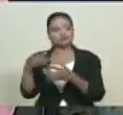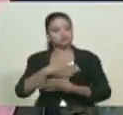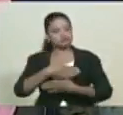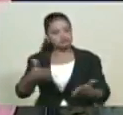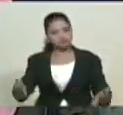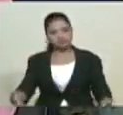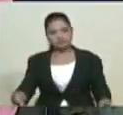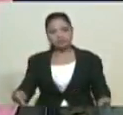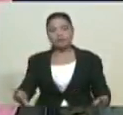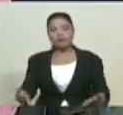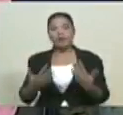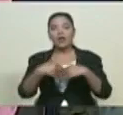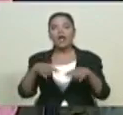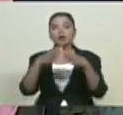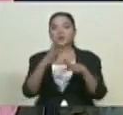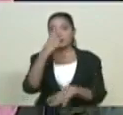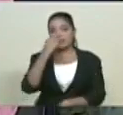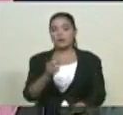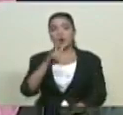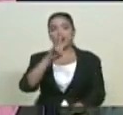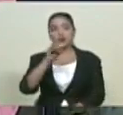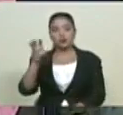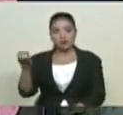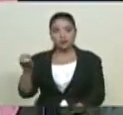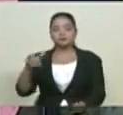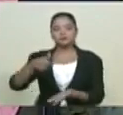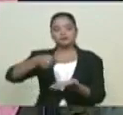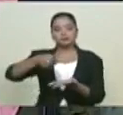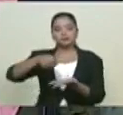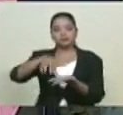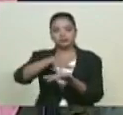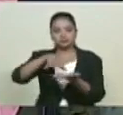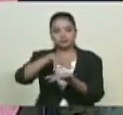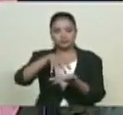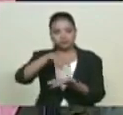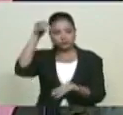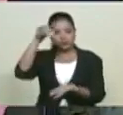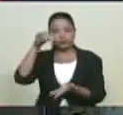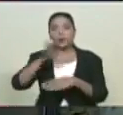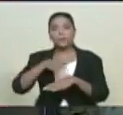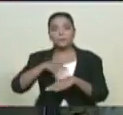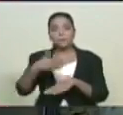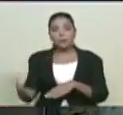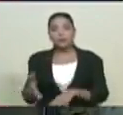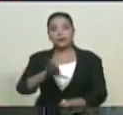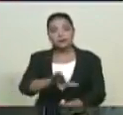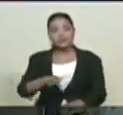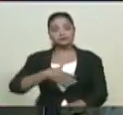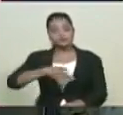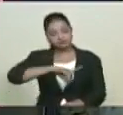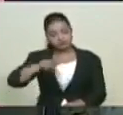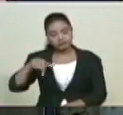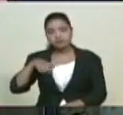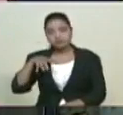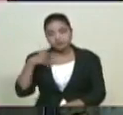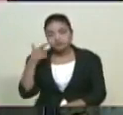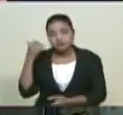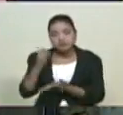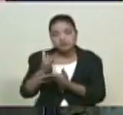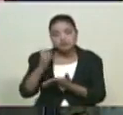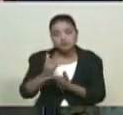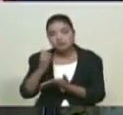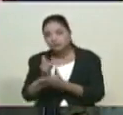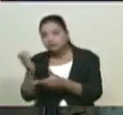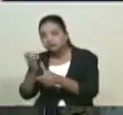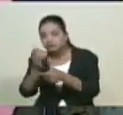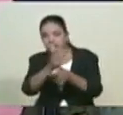dispuestos por el Comando Zamora 200, se lea el código QR, porque esa es la manera que tenemos nosotros para detectar